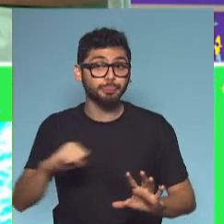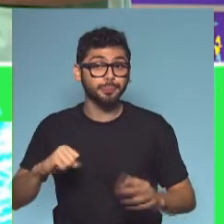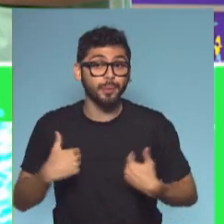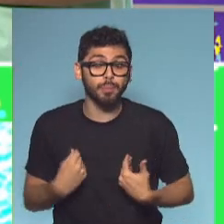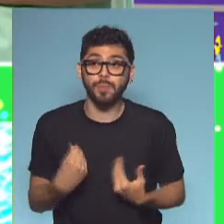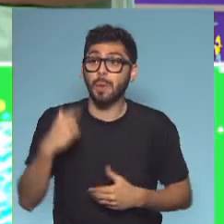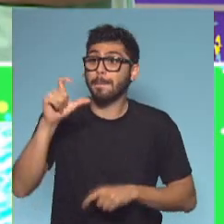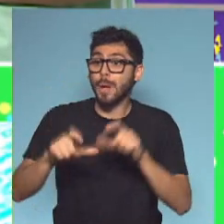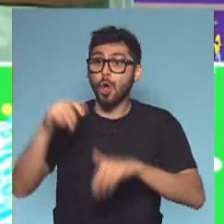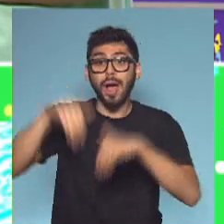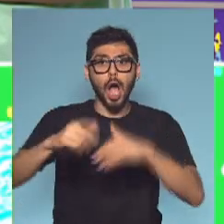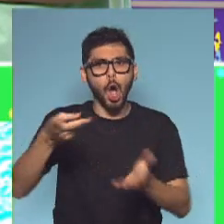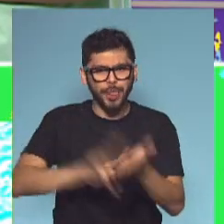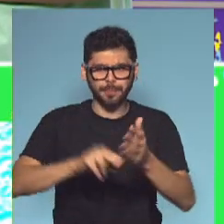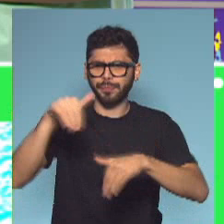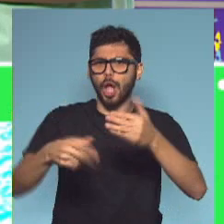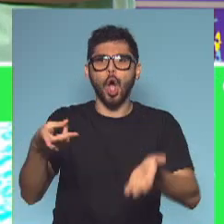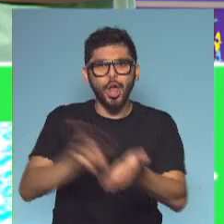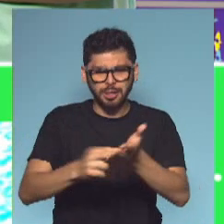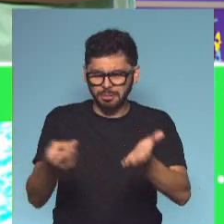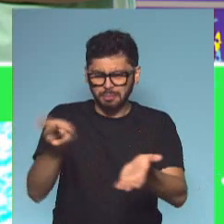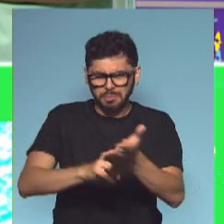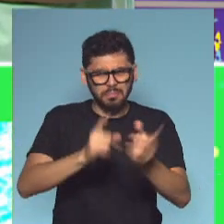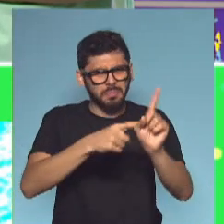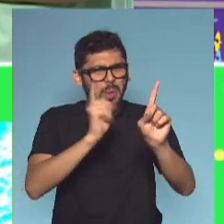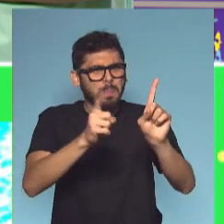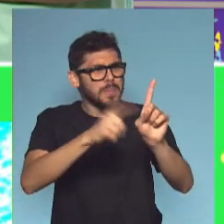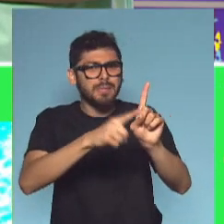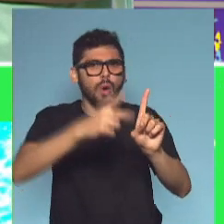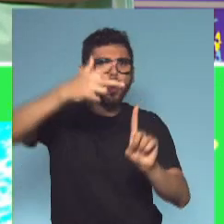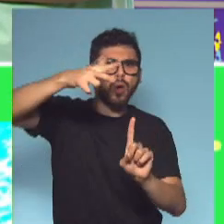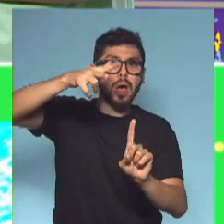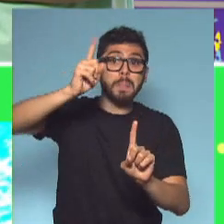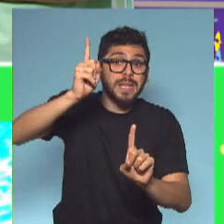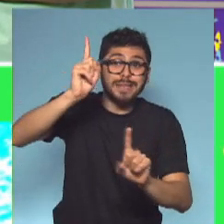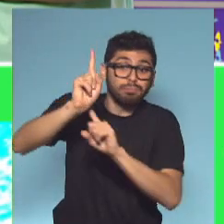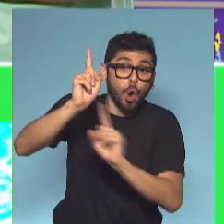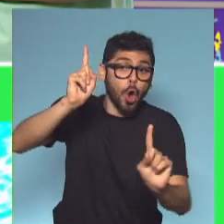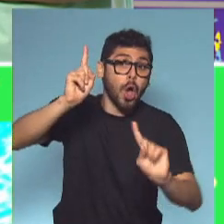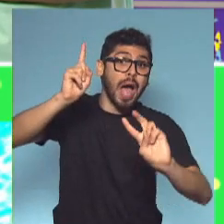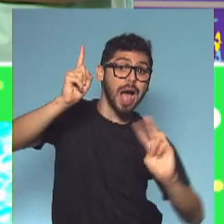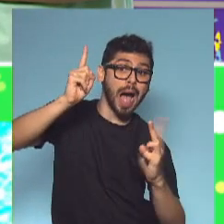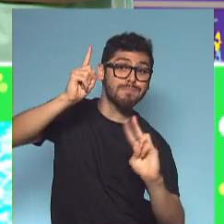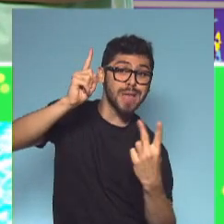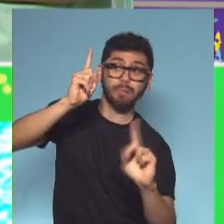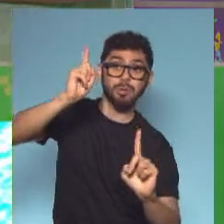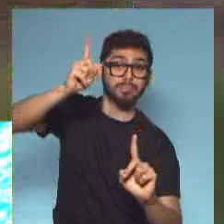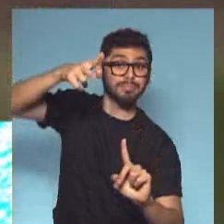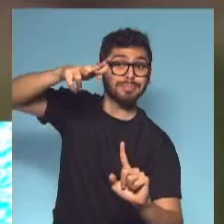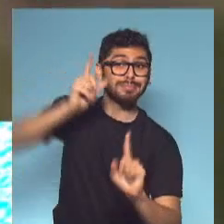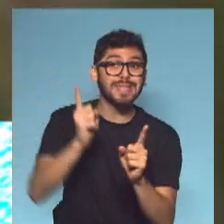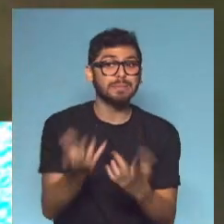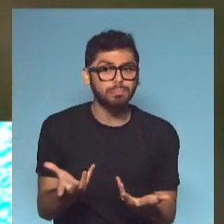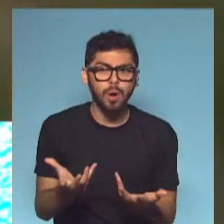reelige, y en realidad siempre es la misma persona que está detrás de todo. Y la verdad me parece como un